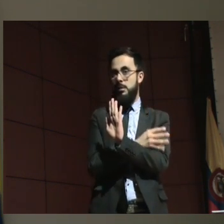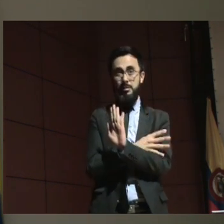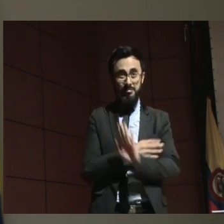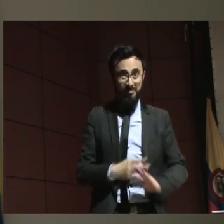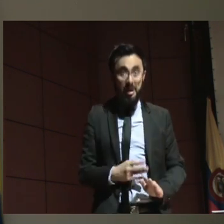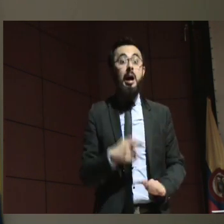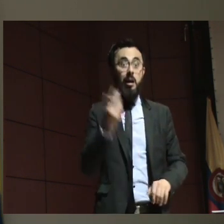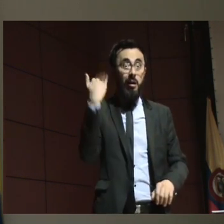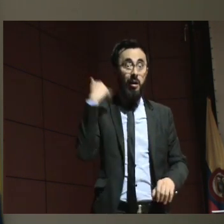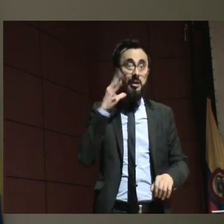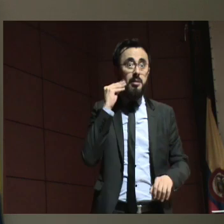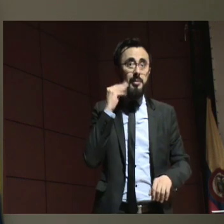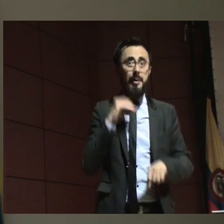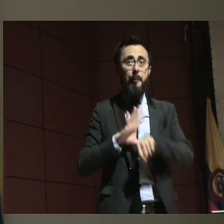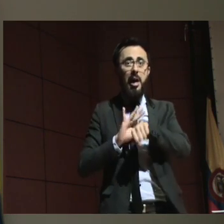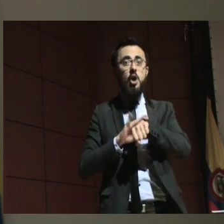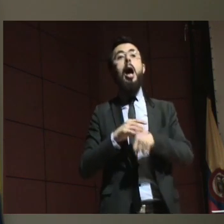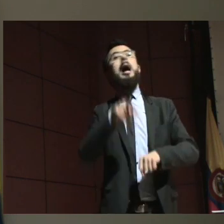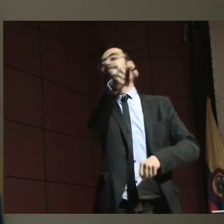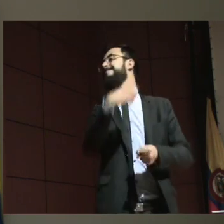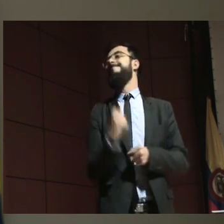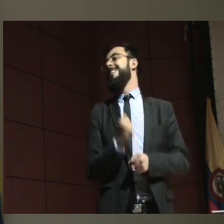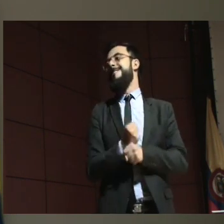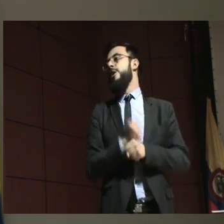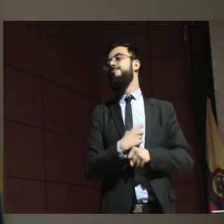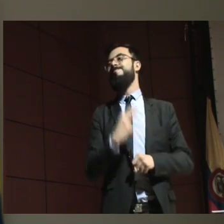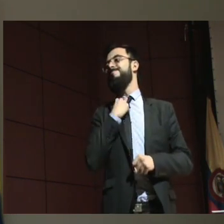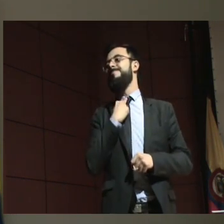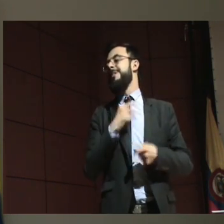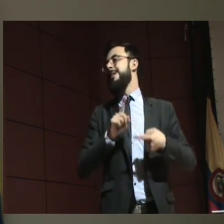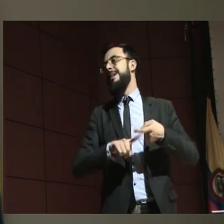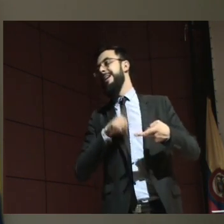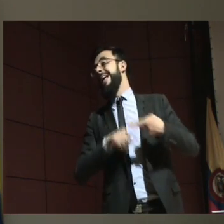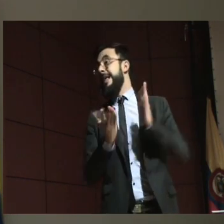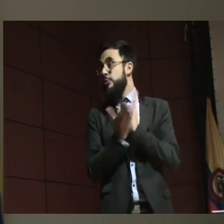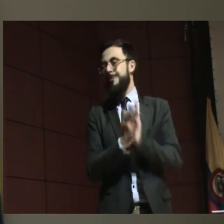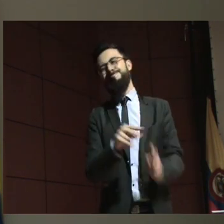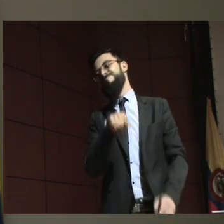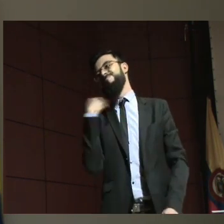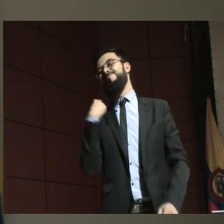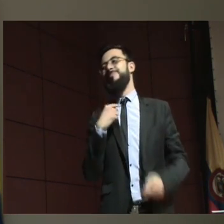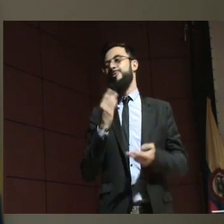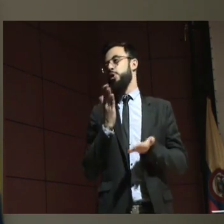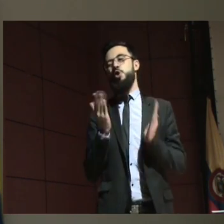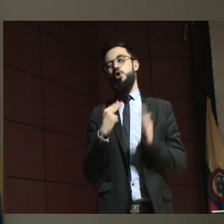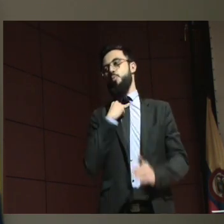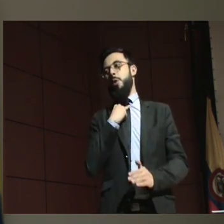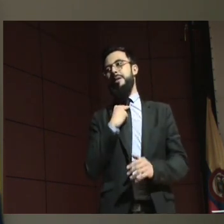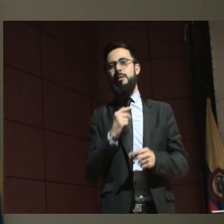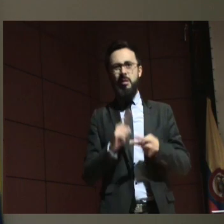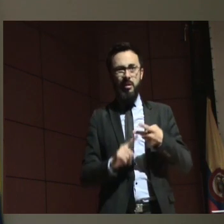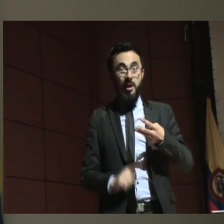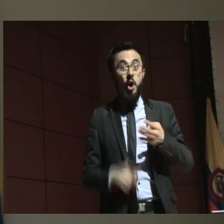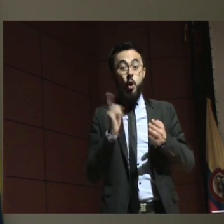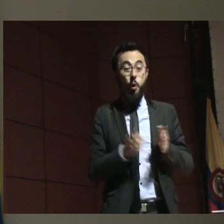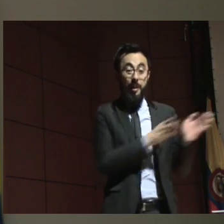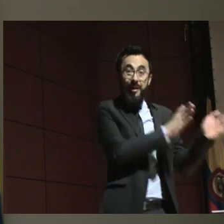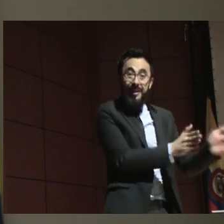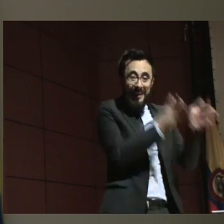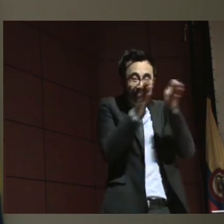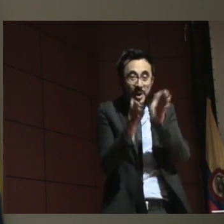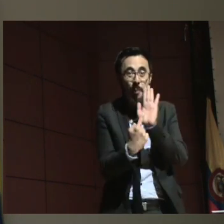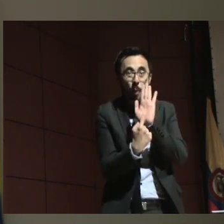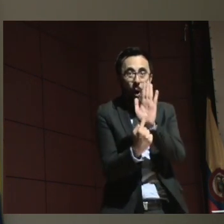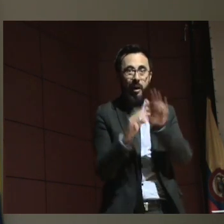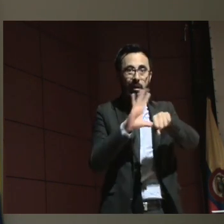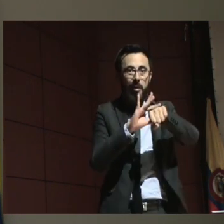dicho que no podemos estudiar o trabajar? Eso solamente ocurre porque la voz médica en el modelo médico de la discapacidad tiene un